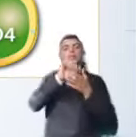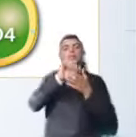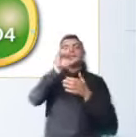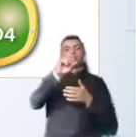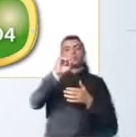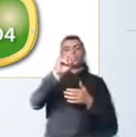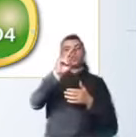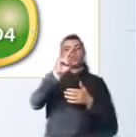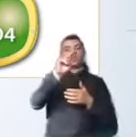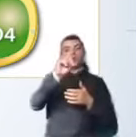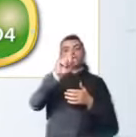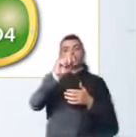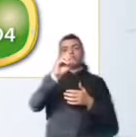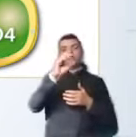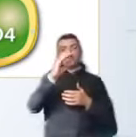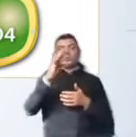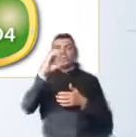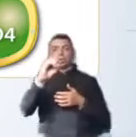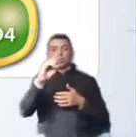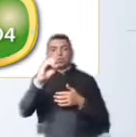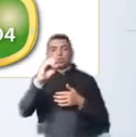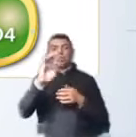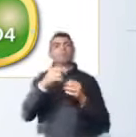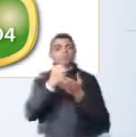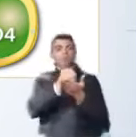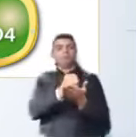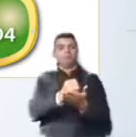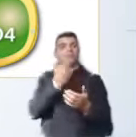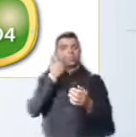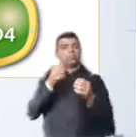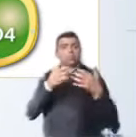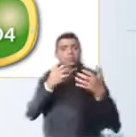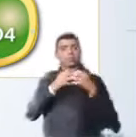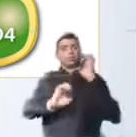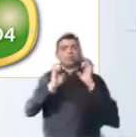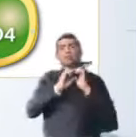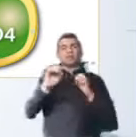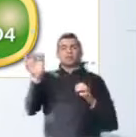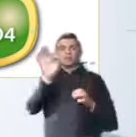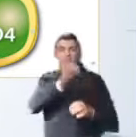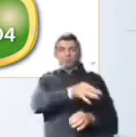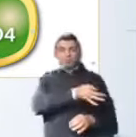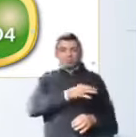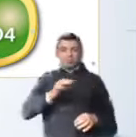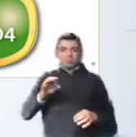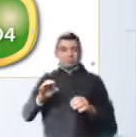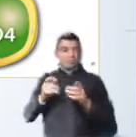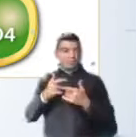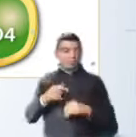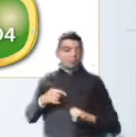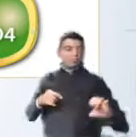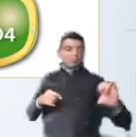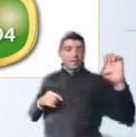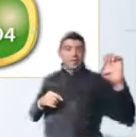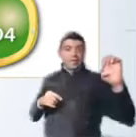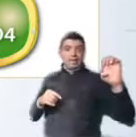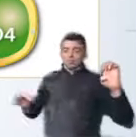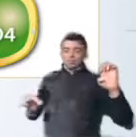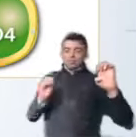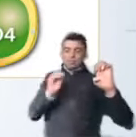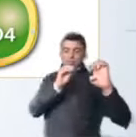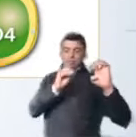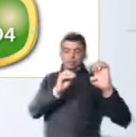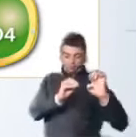muy importante en el sistema inmune porque lo que va a hacer es activar al linfocito B para que pueda producir anticuerpos, para que